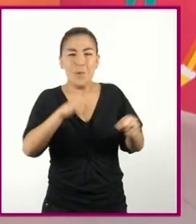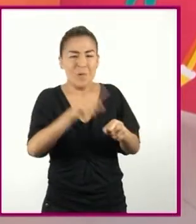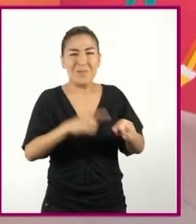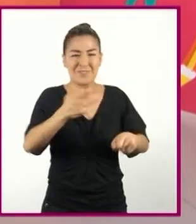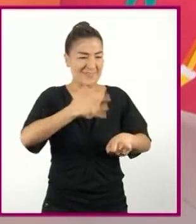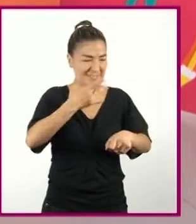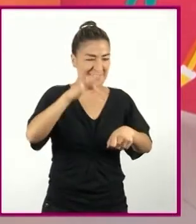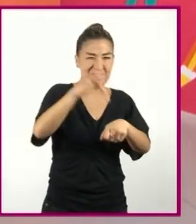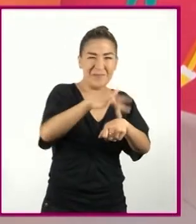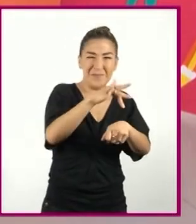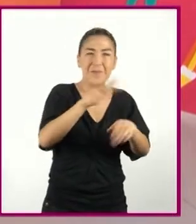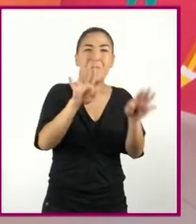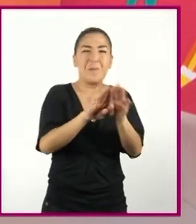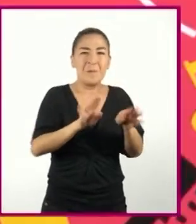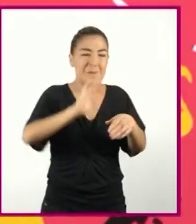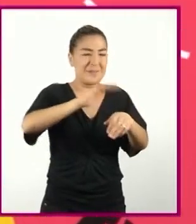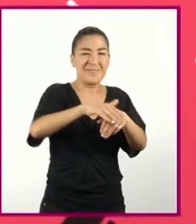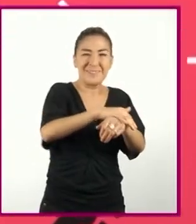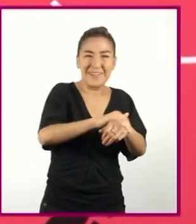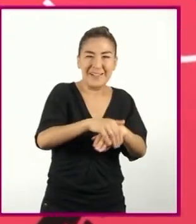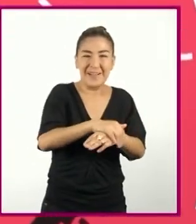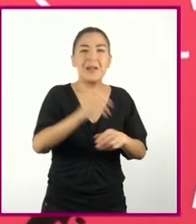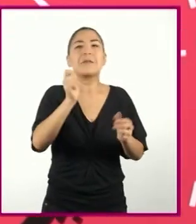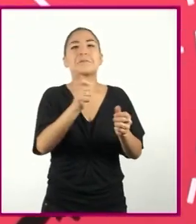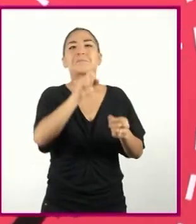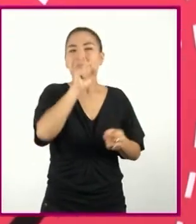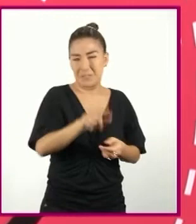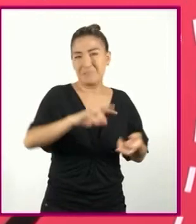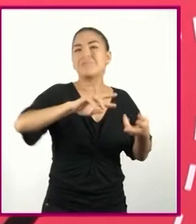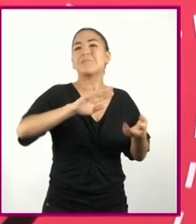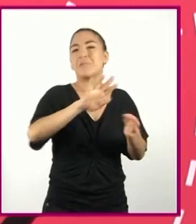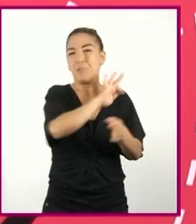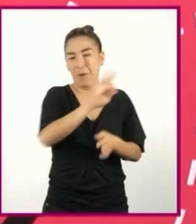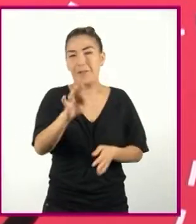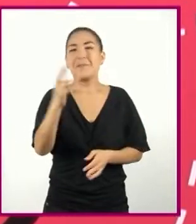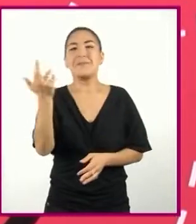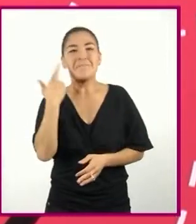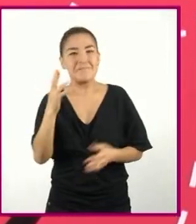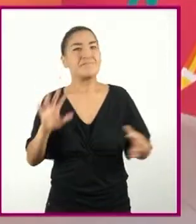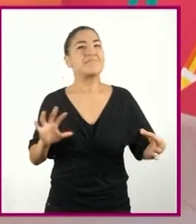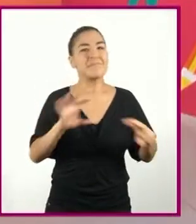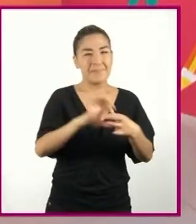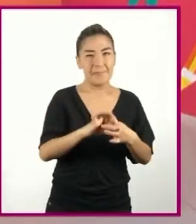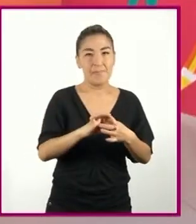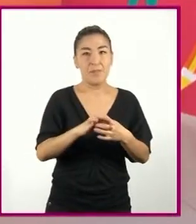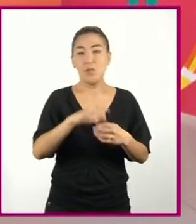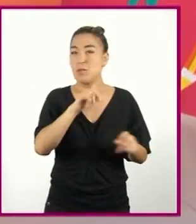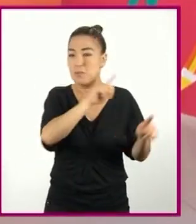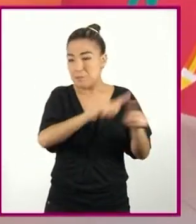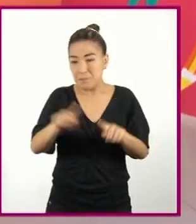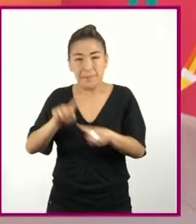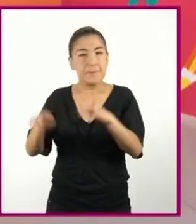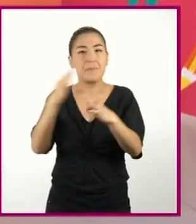textura y pueden reproducir en sonido. Todos los cuerpos producen